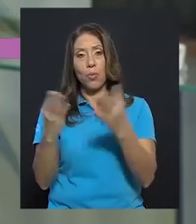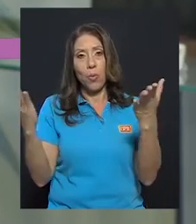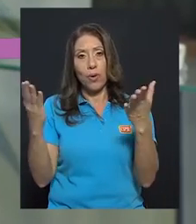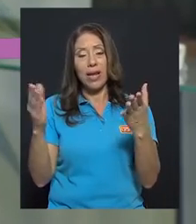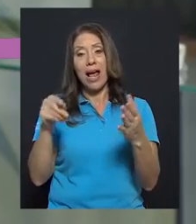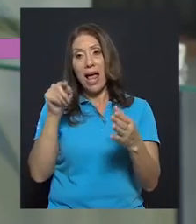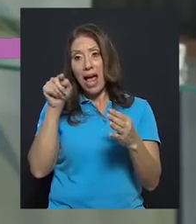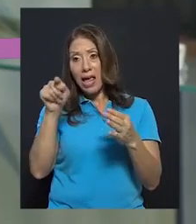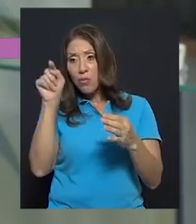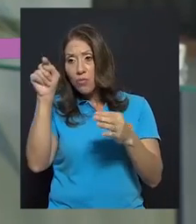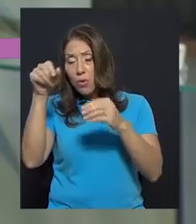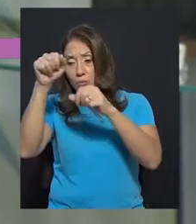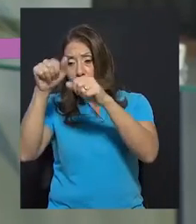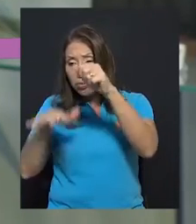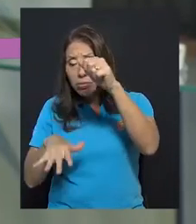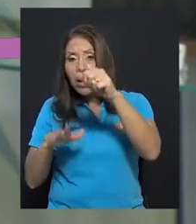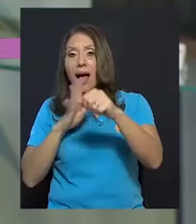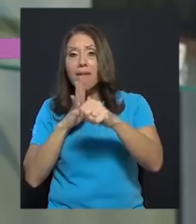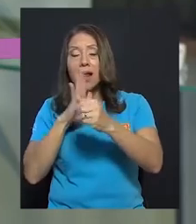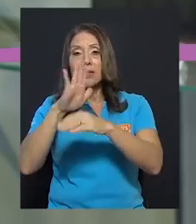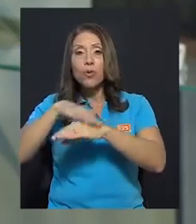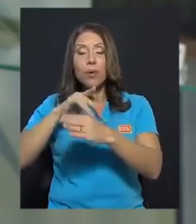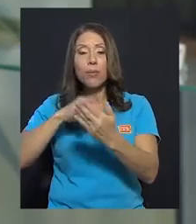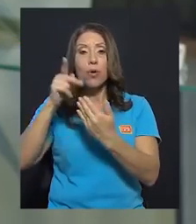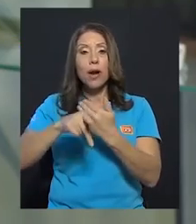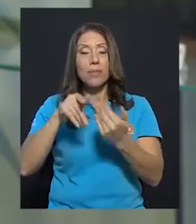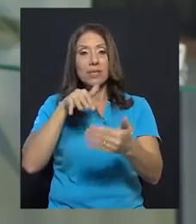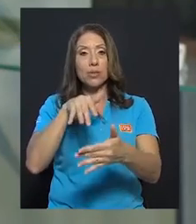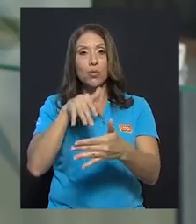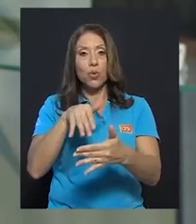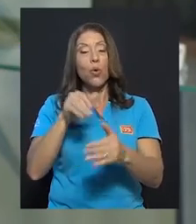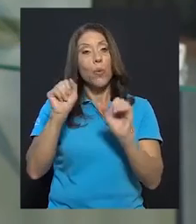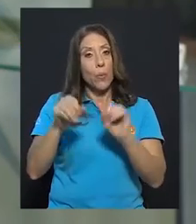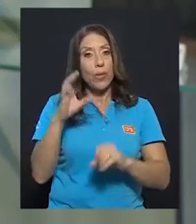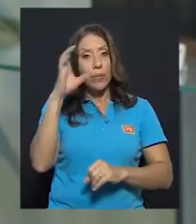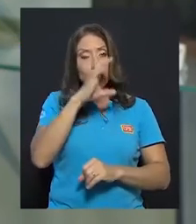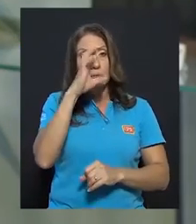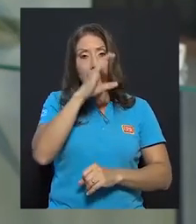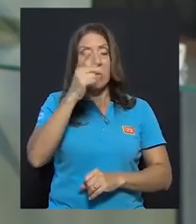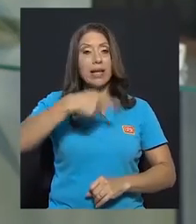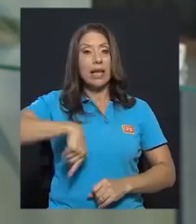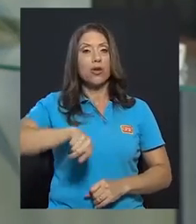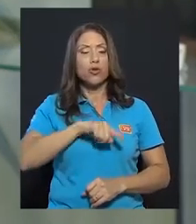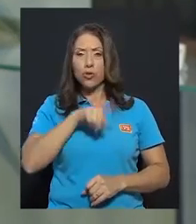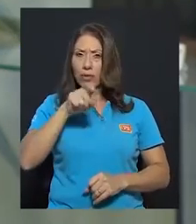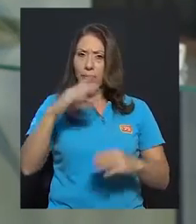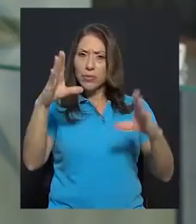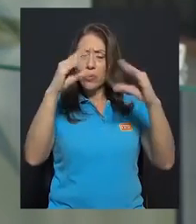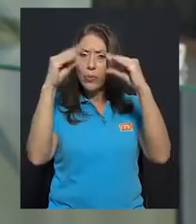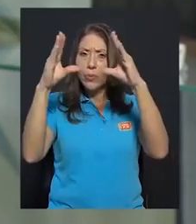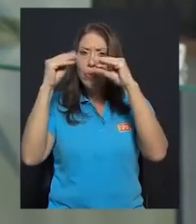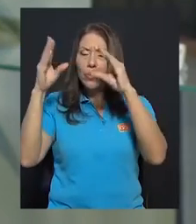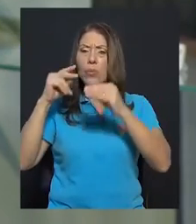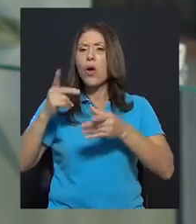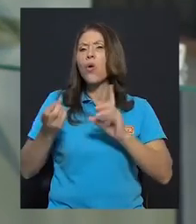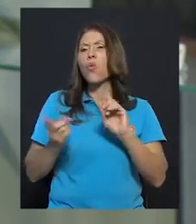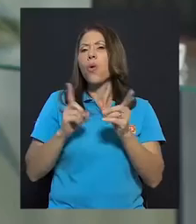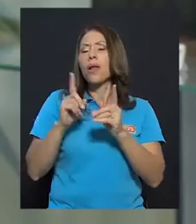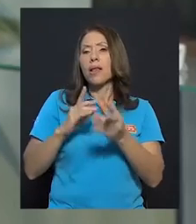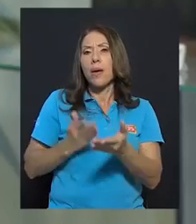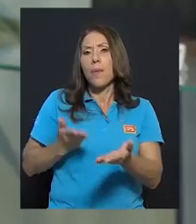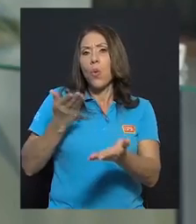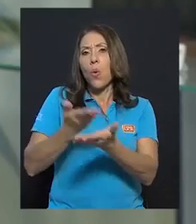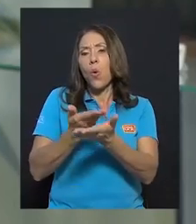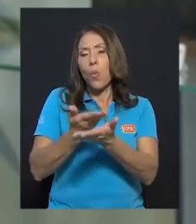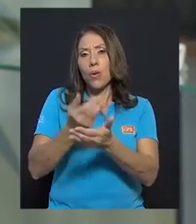que habla de programas de estudio, ahí los pueden buscar, o sea, que nos informemos y que realmente sepamos en qué consiste la propuesta en la que trabajó el